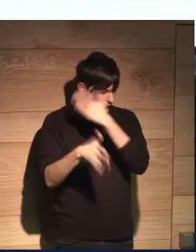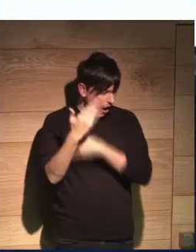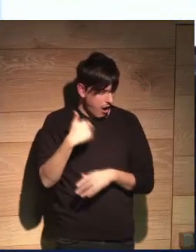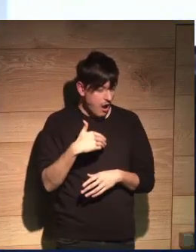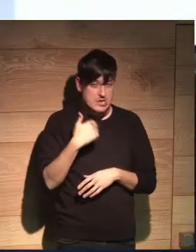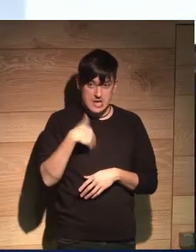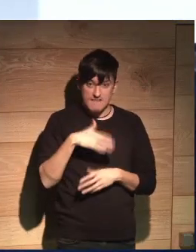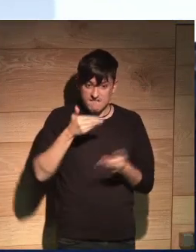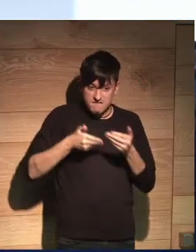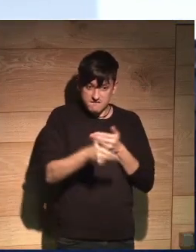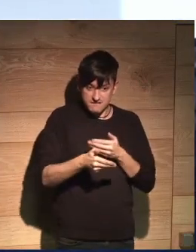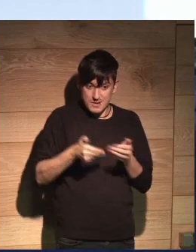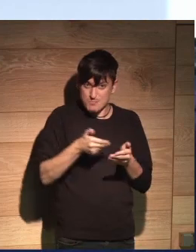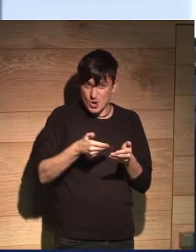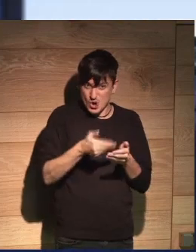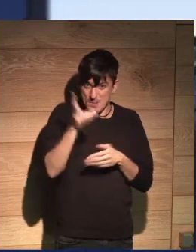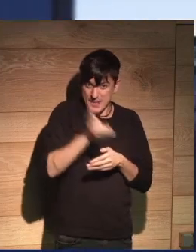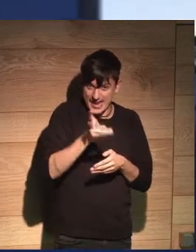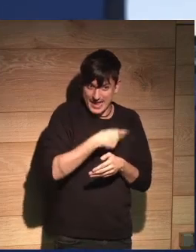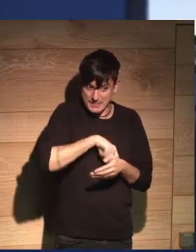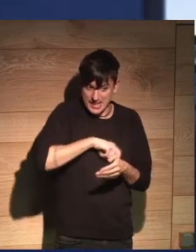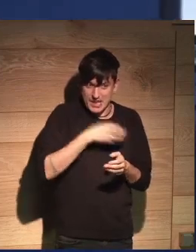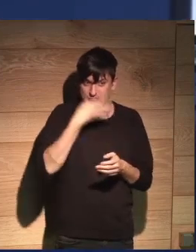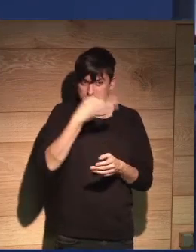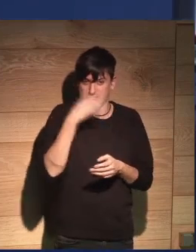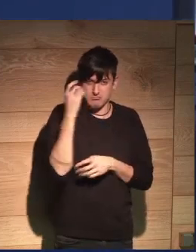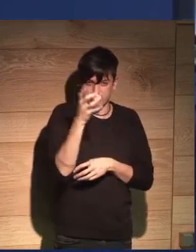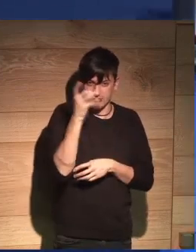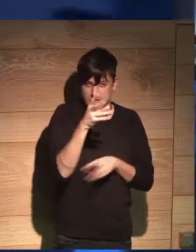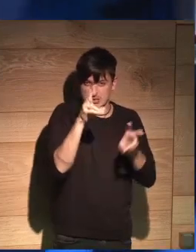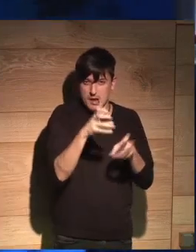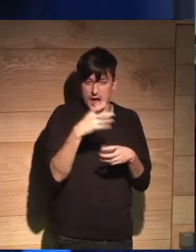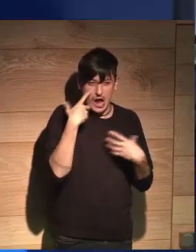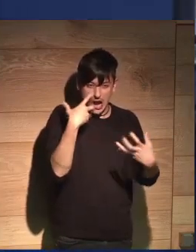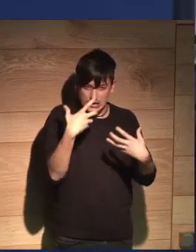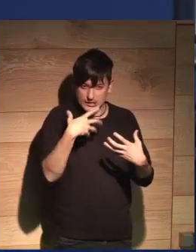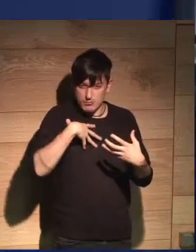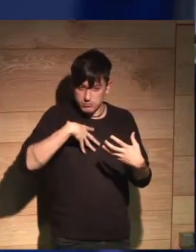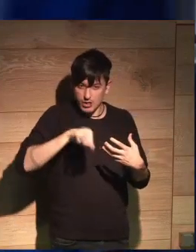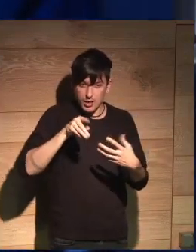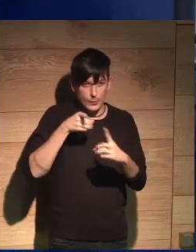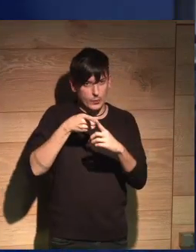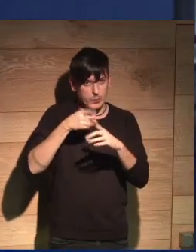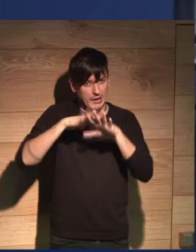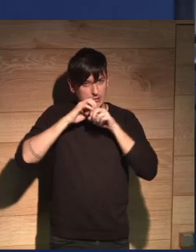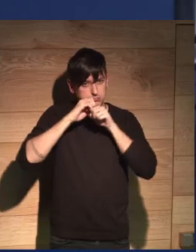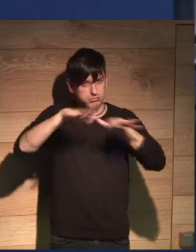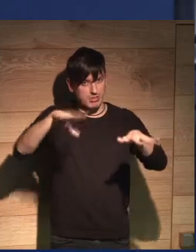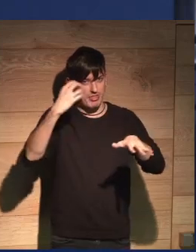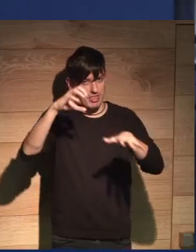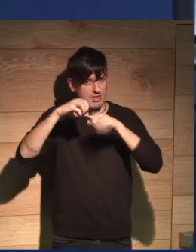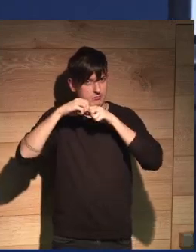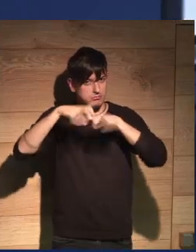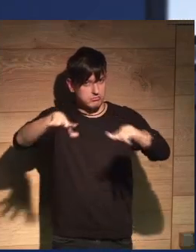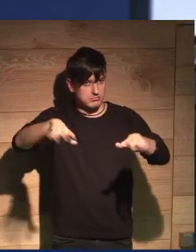que va a venir a España, va a venir dentro de muy poco porque estamos en contacto y va a venir a hablarnos de cómo el arte se puede utilizar para divulgar la ciencia, más allá de la ciencia de los